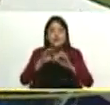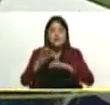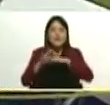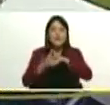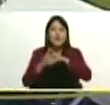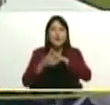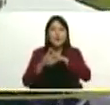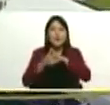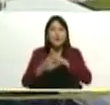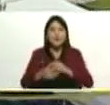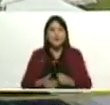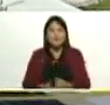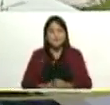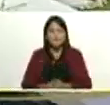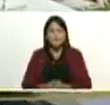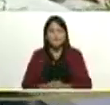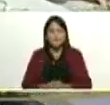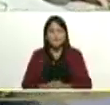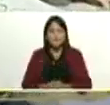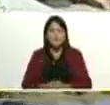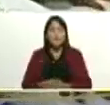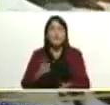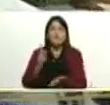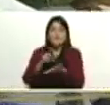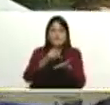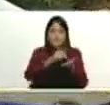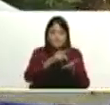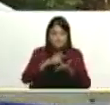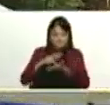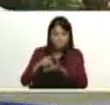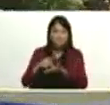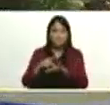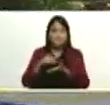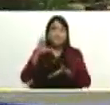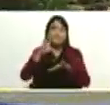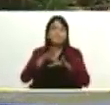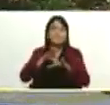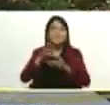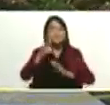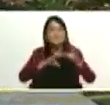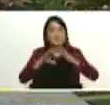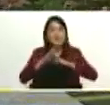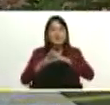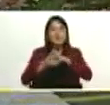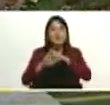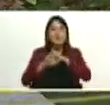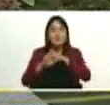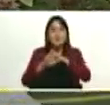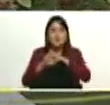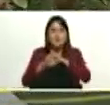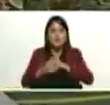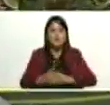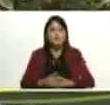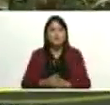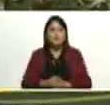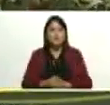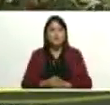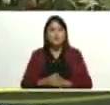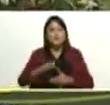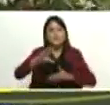asistido las autoridades de mayor nivel de la ciencia y tecnología de nuestros países de América Latina y el